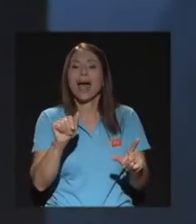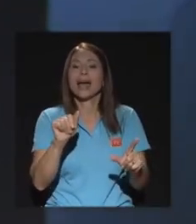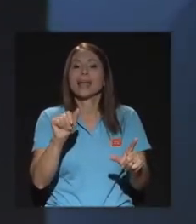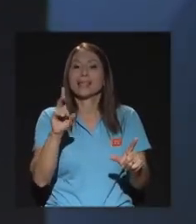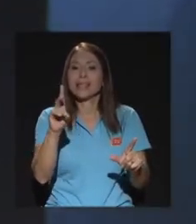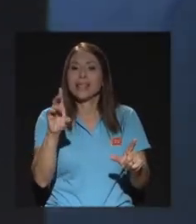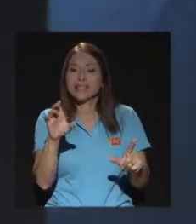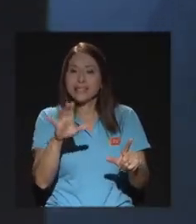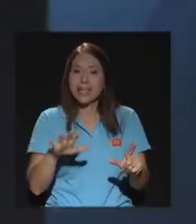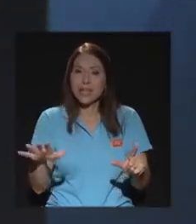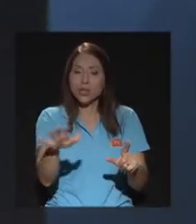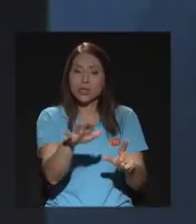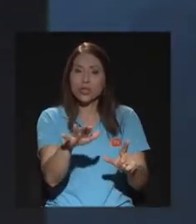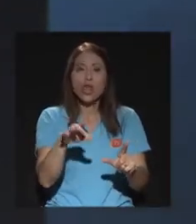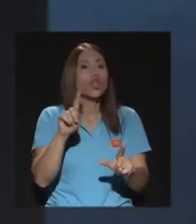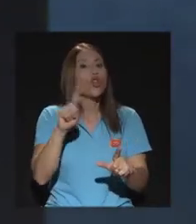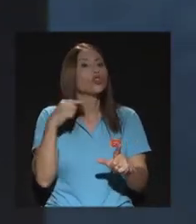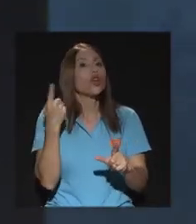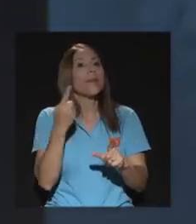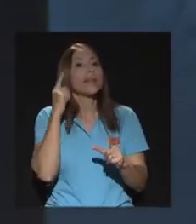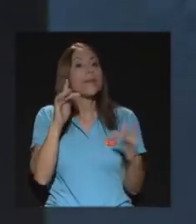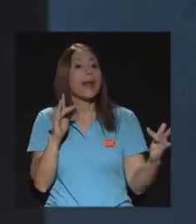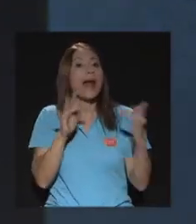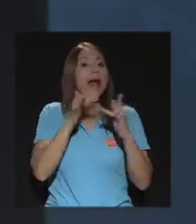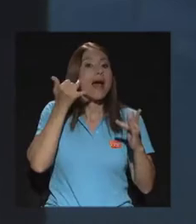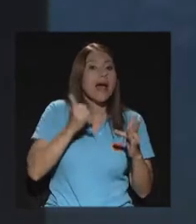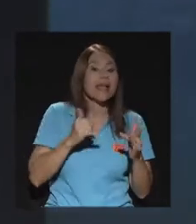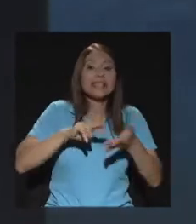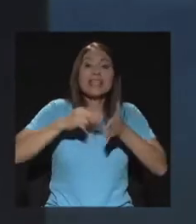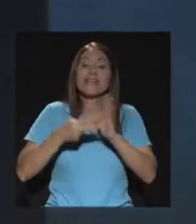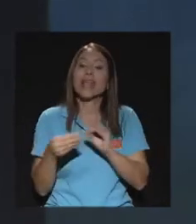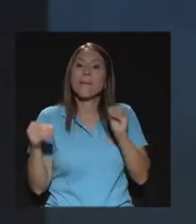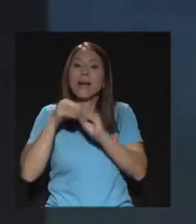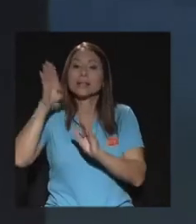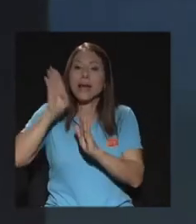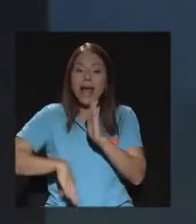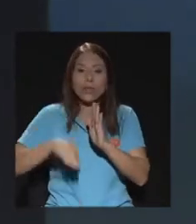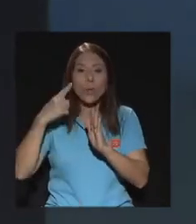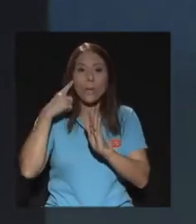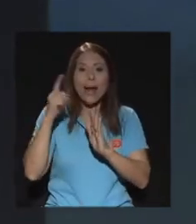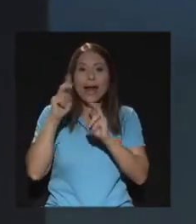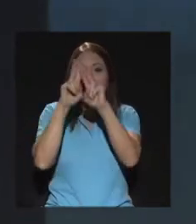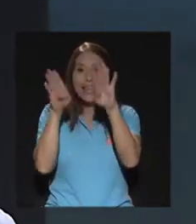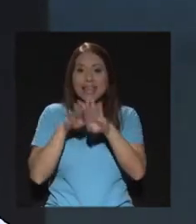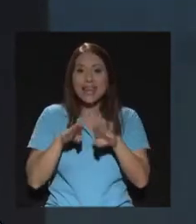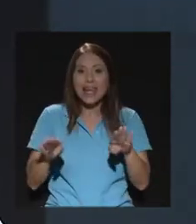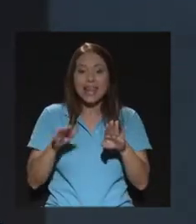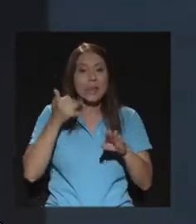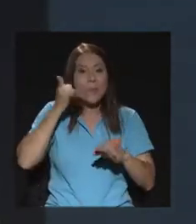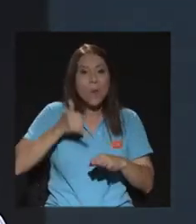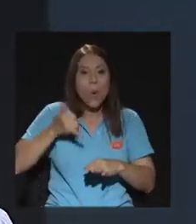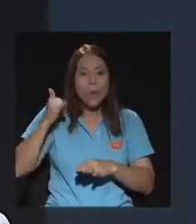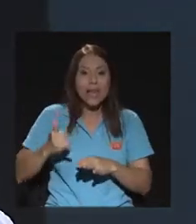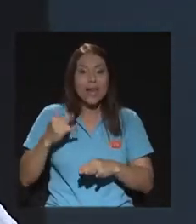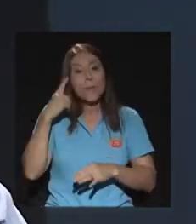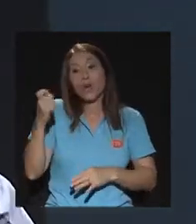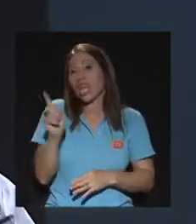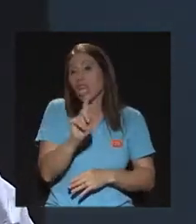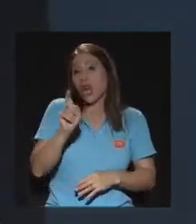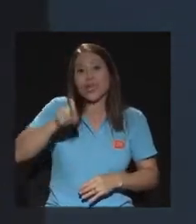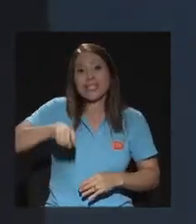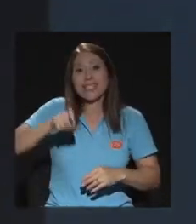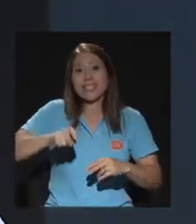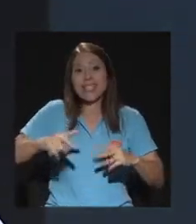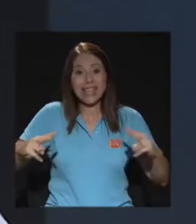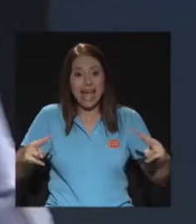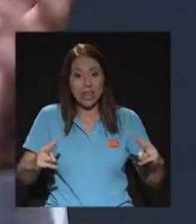celular significaría un costo más barato a la población para internet móvil, porque no necesitas poner las torres a